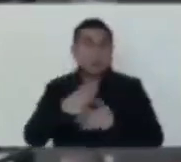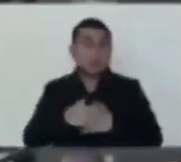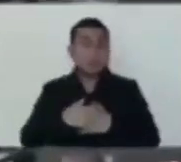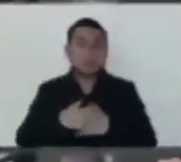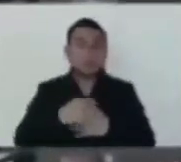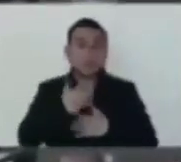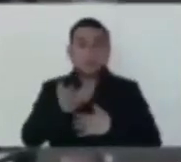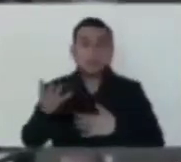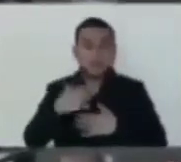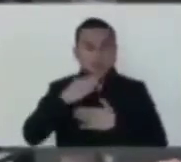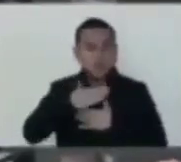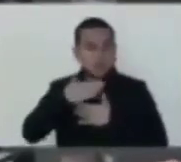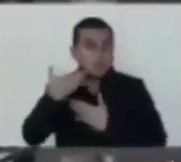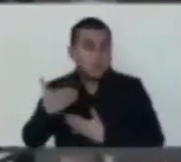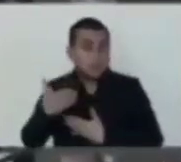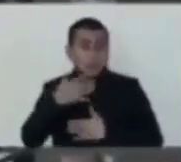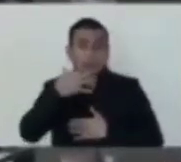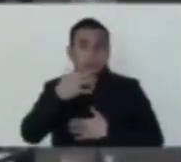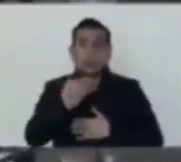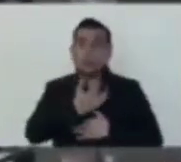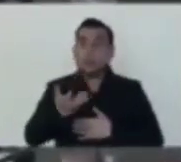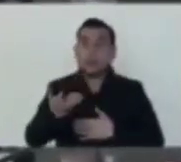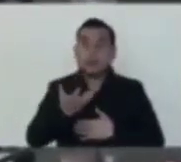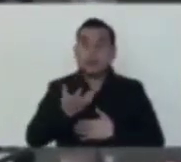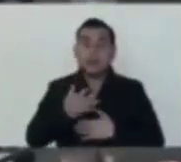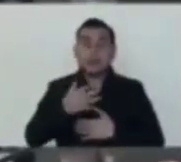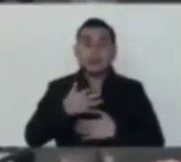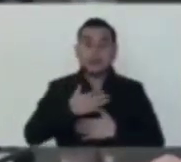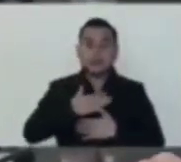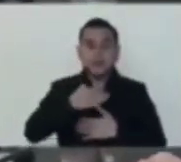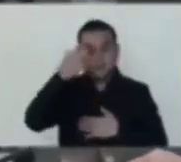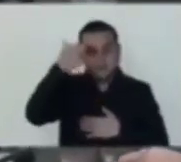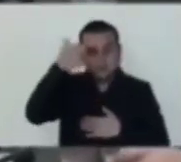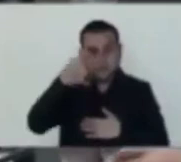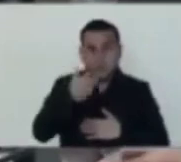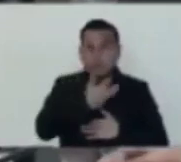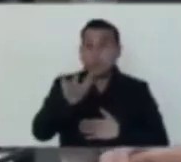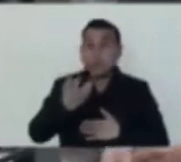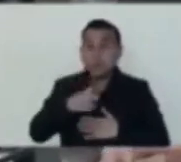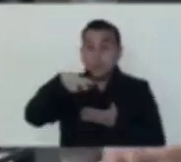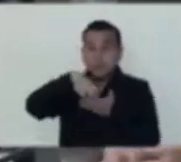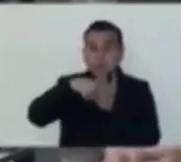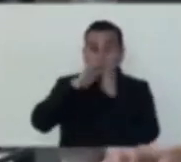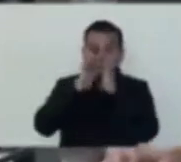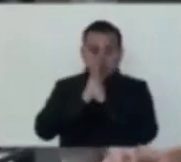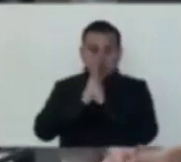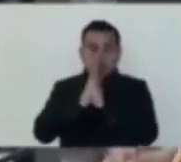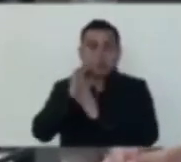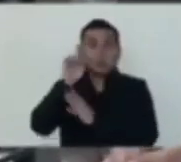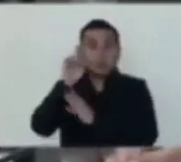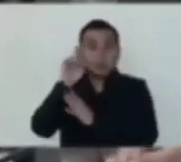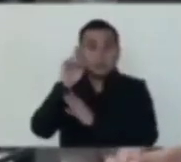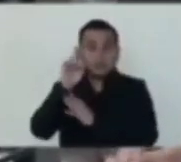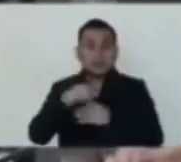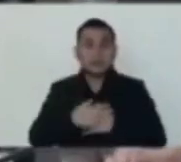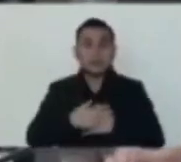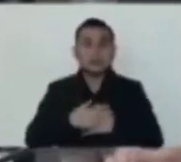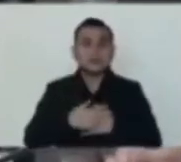reglas sanitarias, todas son voluntarias, por supuesto que las religiosas más. Pero yo creo que si todos hacemos una oración y todos le pedimos a Dios,